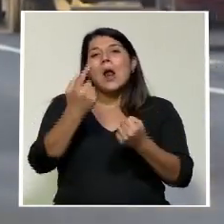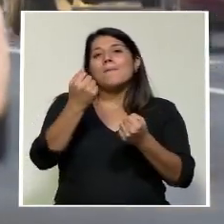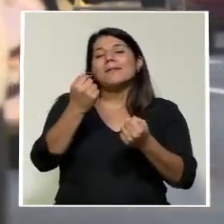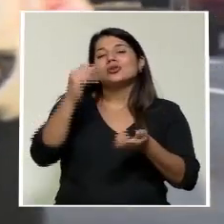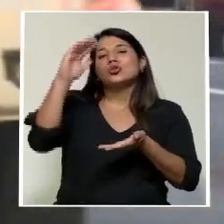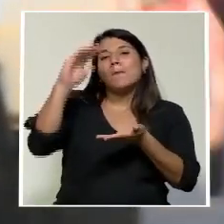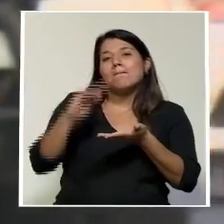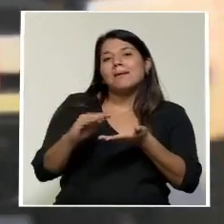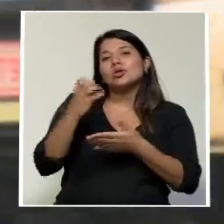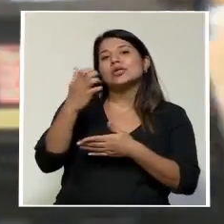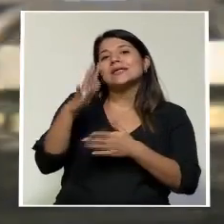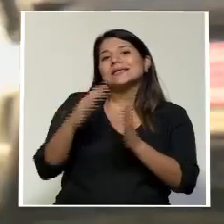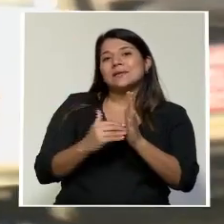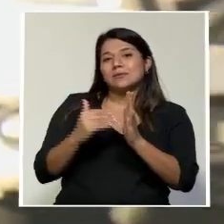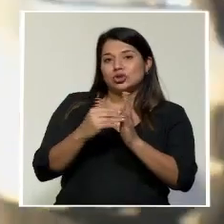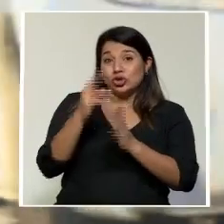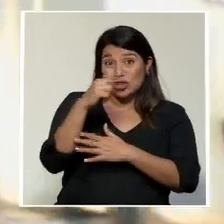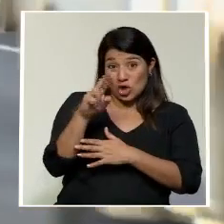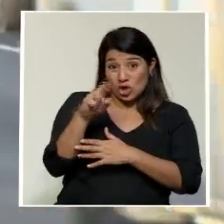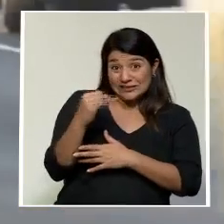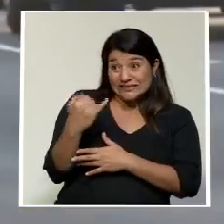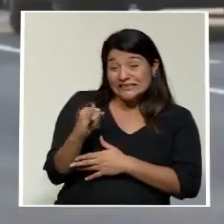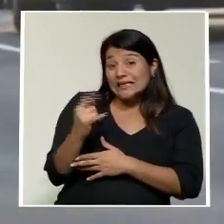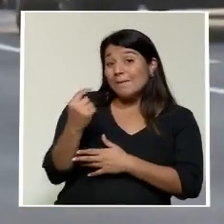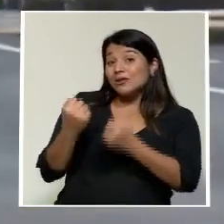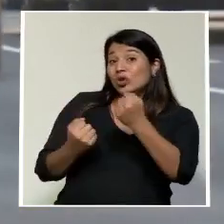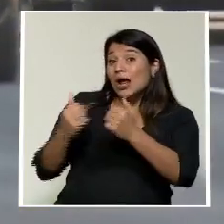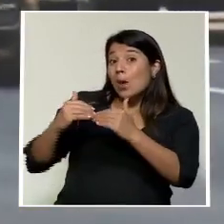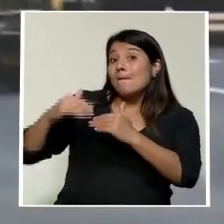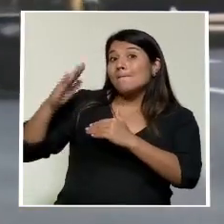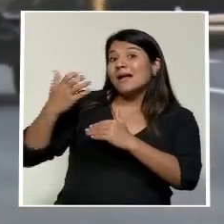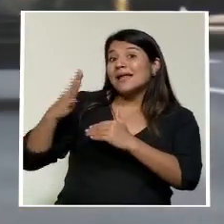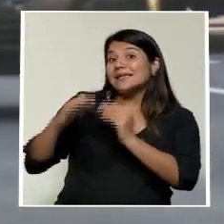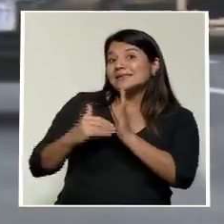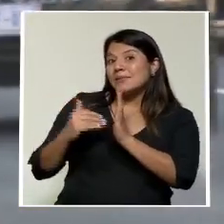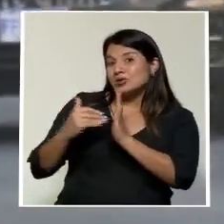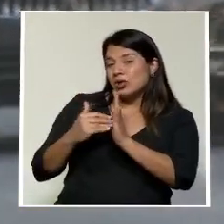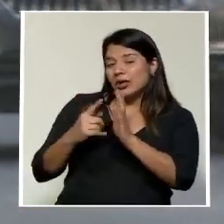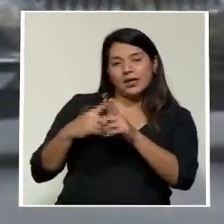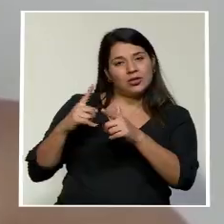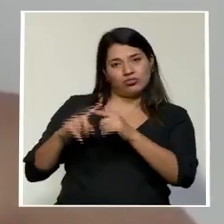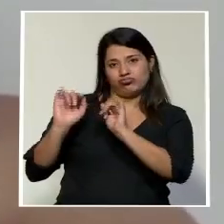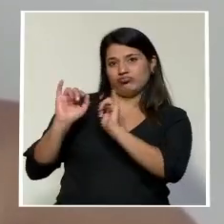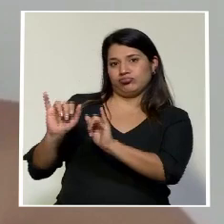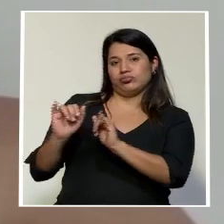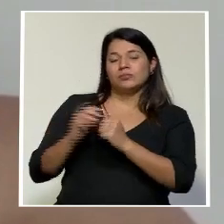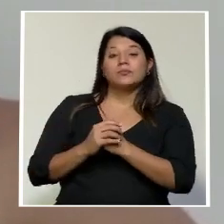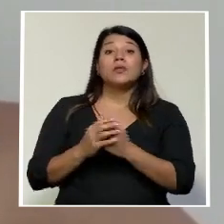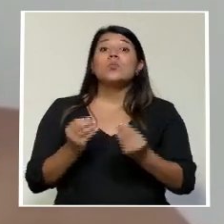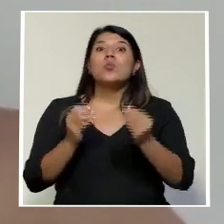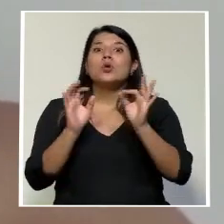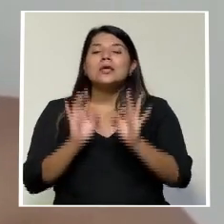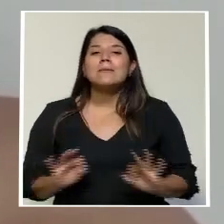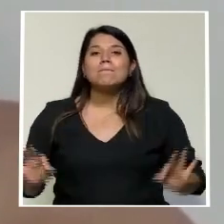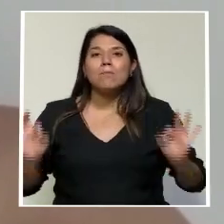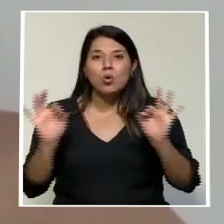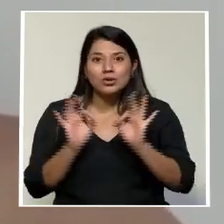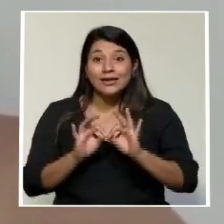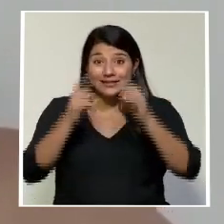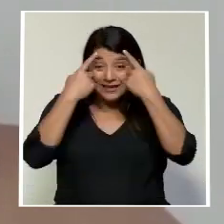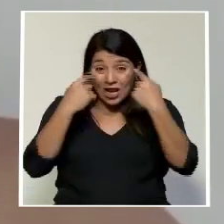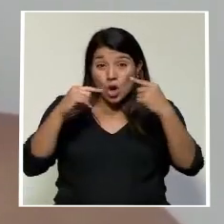15 millones de colones. Un paso importante en lograr que el rebajo del marchamo para este